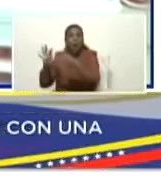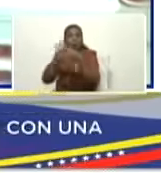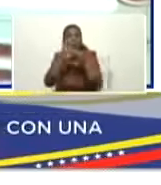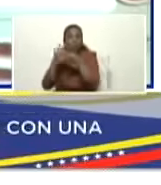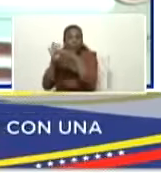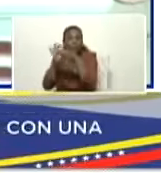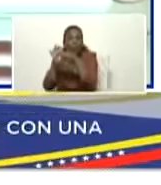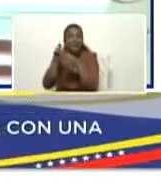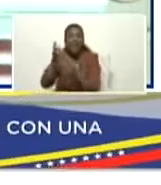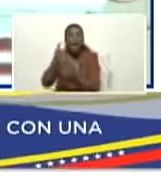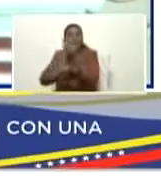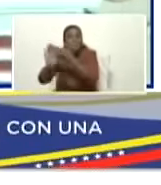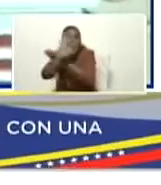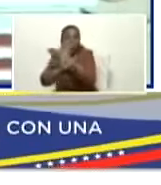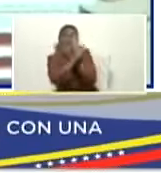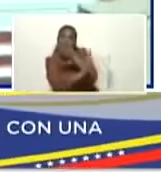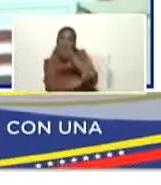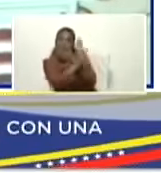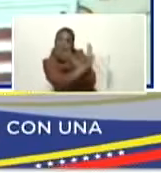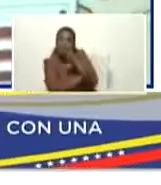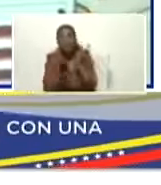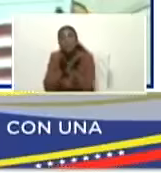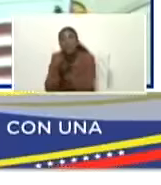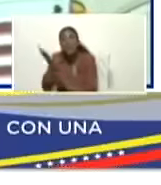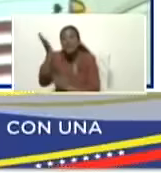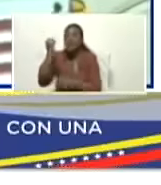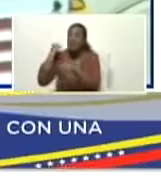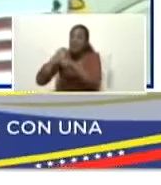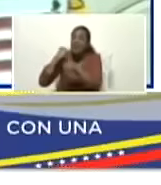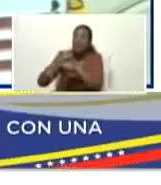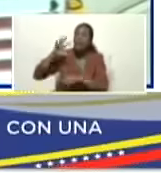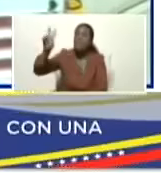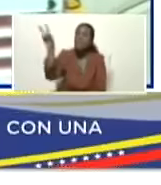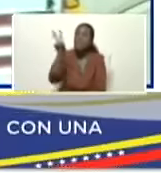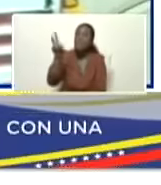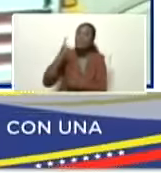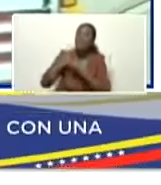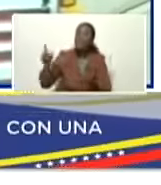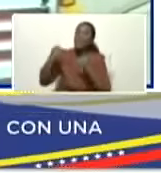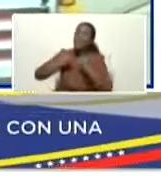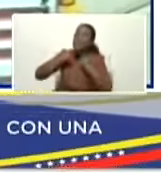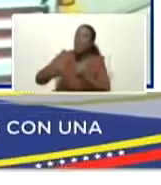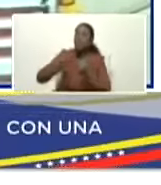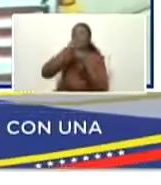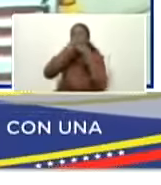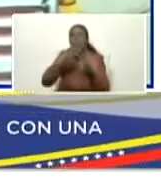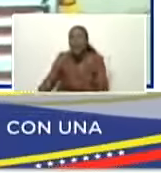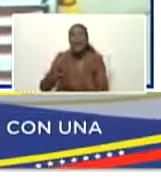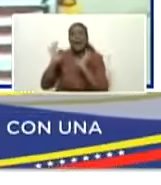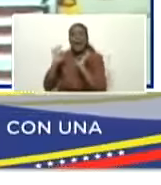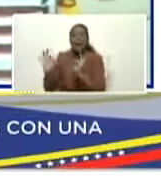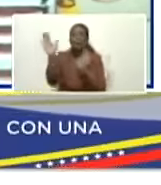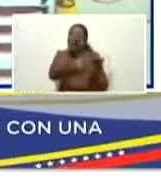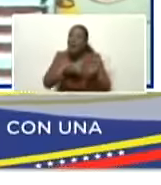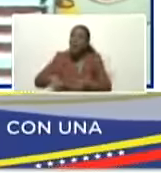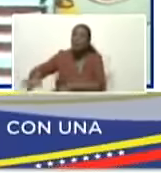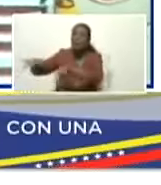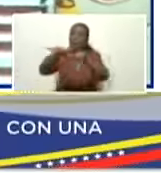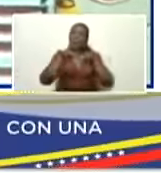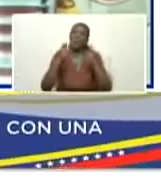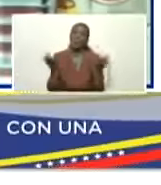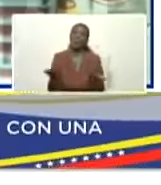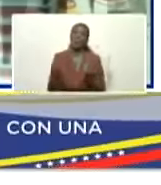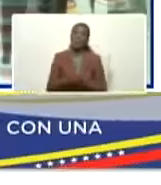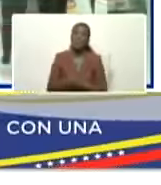unirnos y protegernos y seguir el trabajo de construir una patria buena, bonita, para todos y para